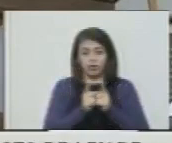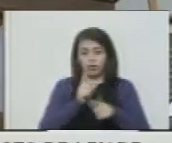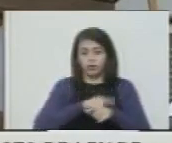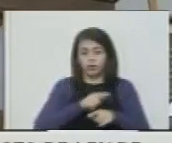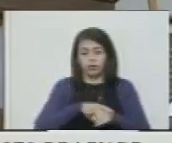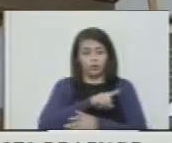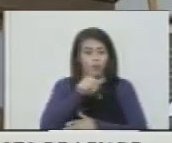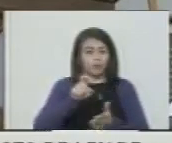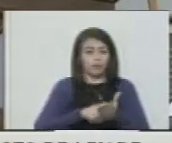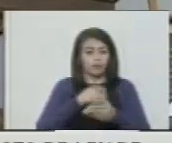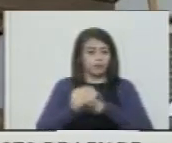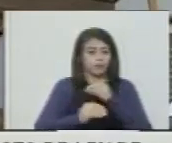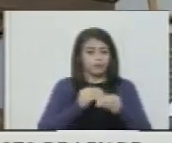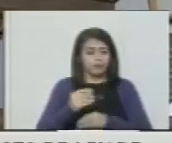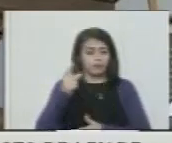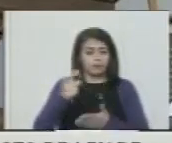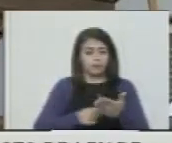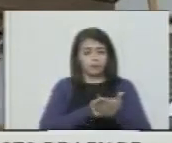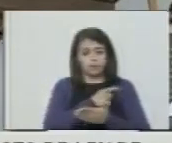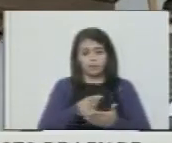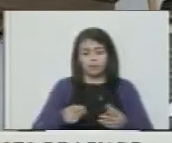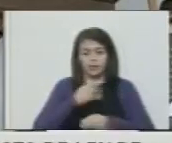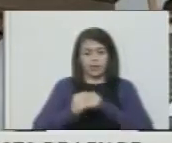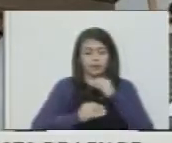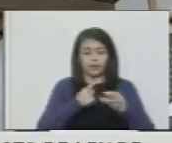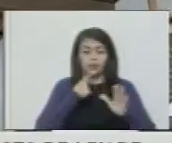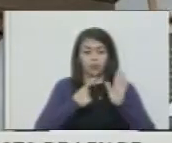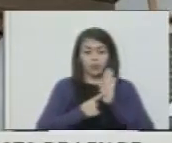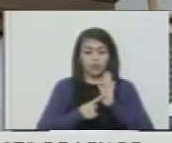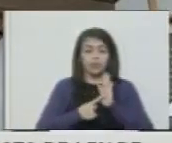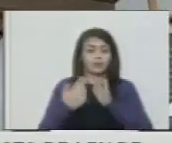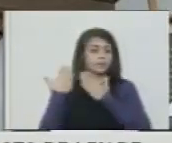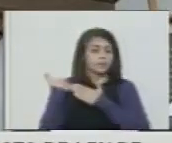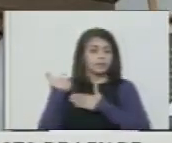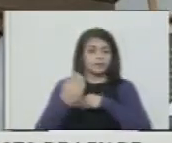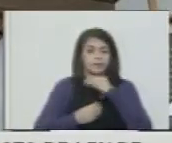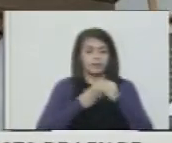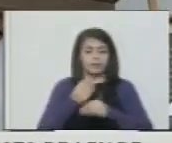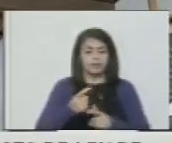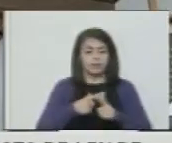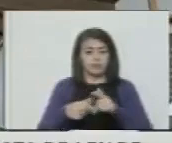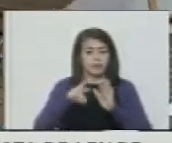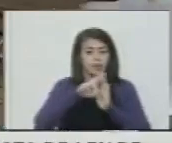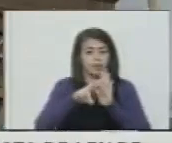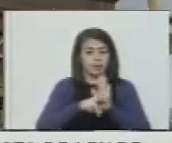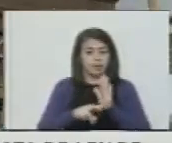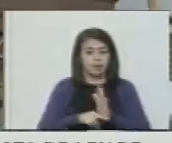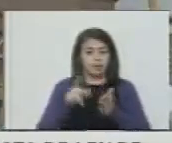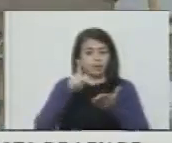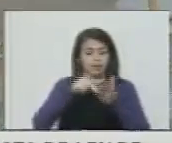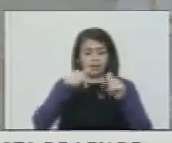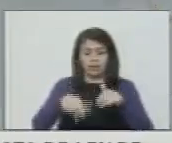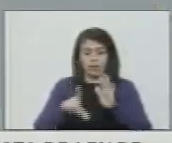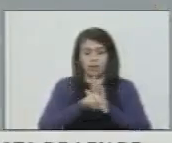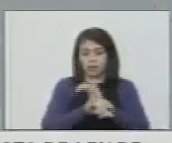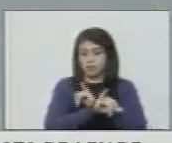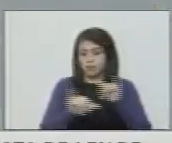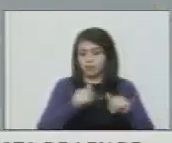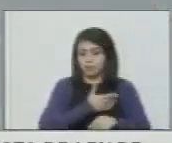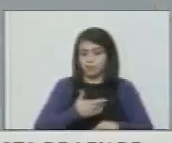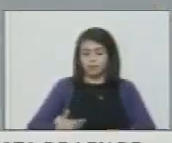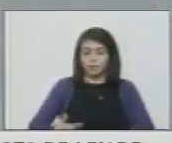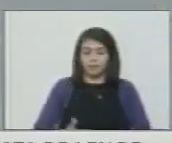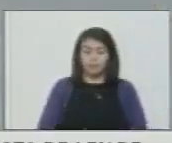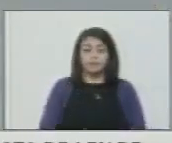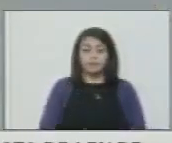faltas temporales o absolutas, así como las prohibiciones para el ejercicio del cargo, se establecerán en el reglamento de la presente ley. Es